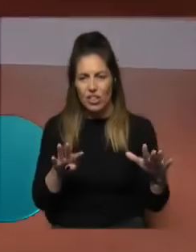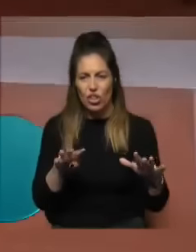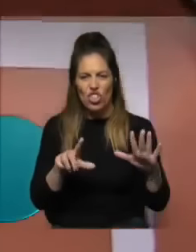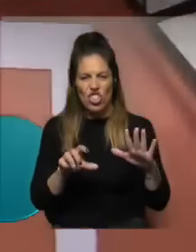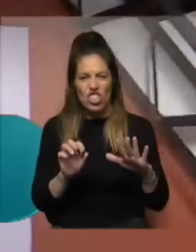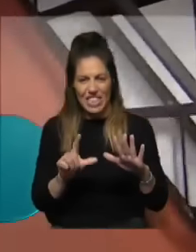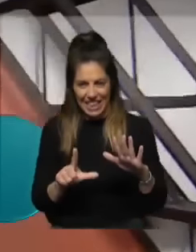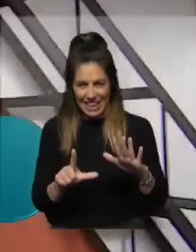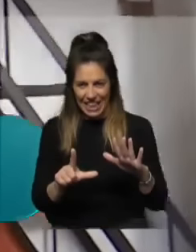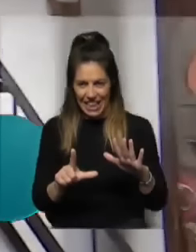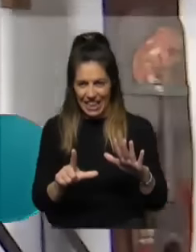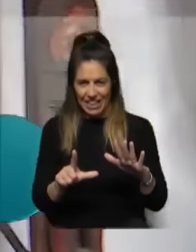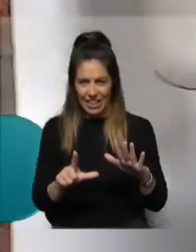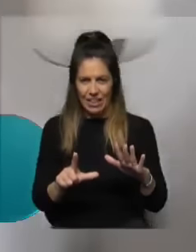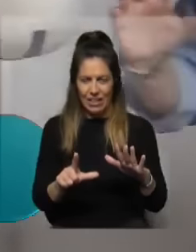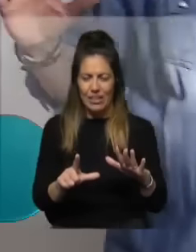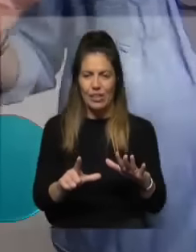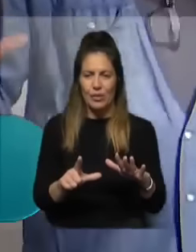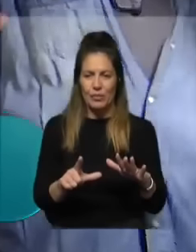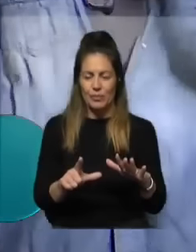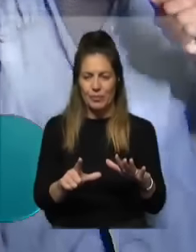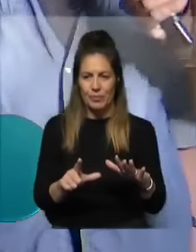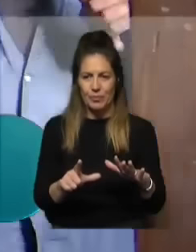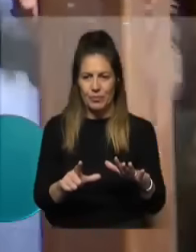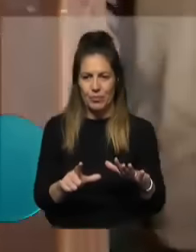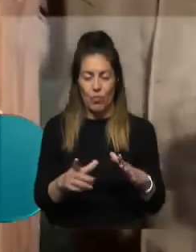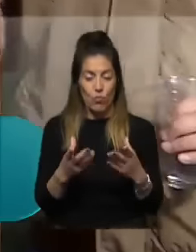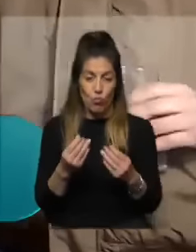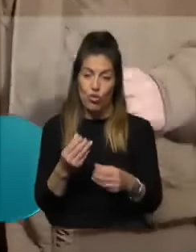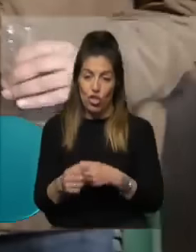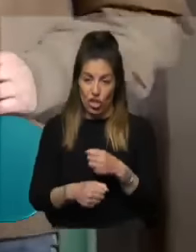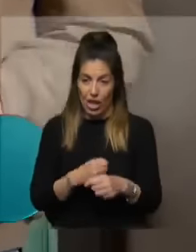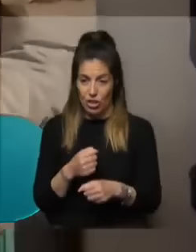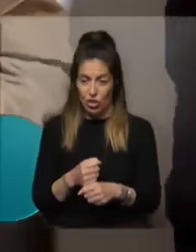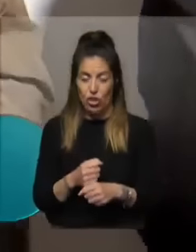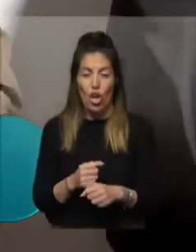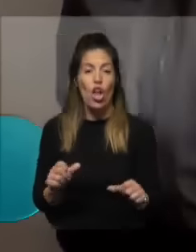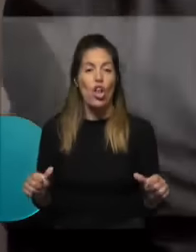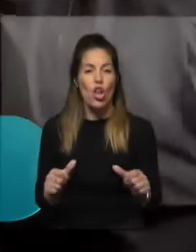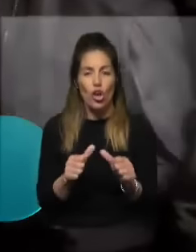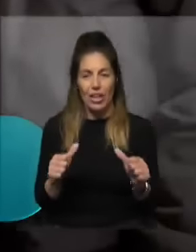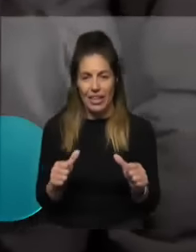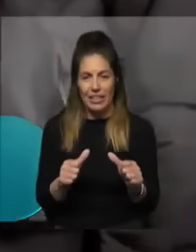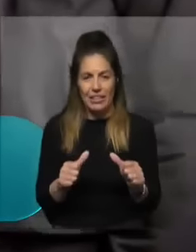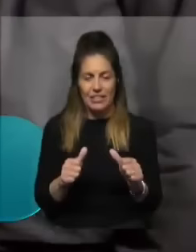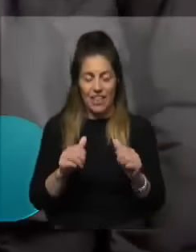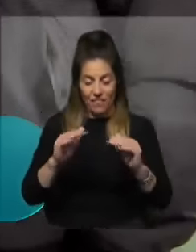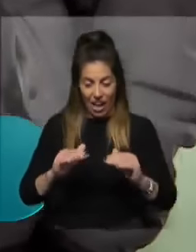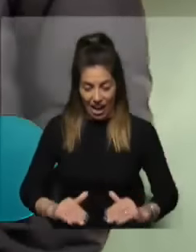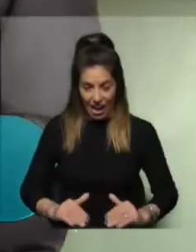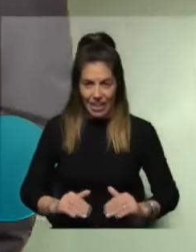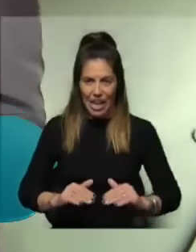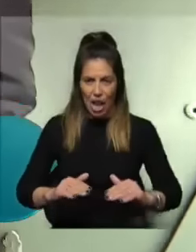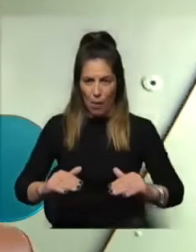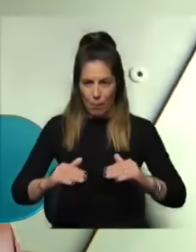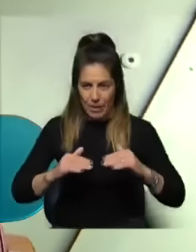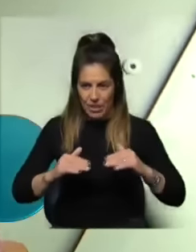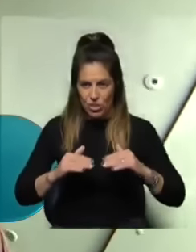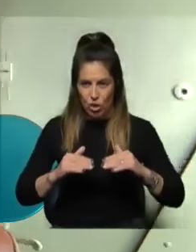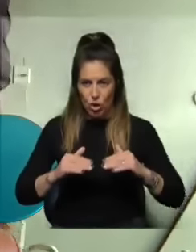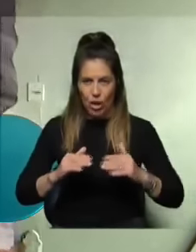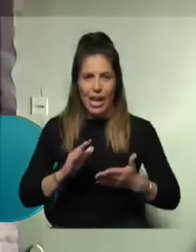1907 por ahí, o sea que es un montón. Lo que hice acá fue bajar el piso, hacer